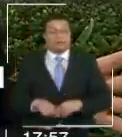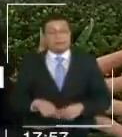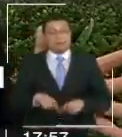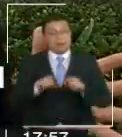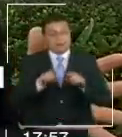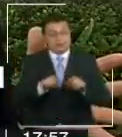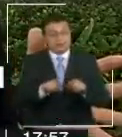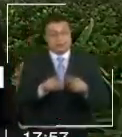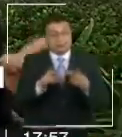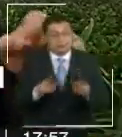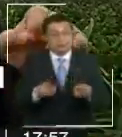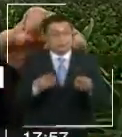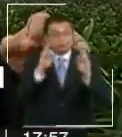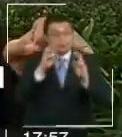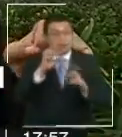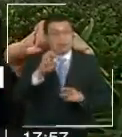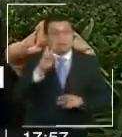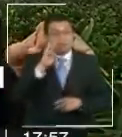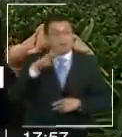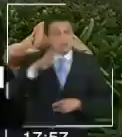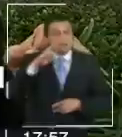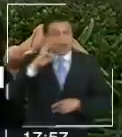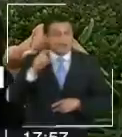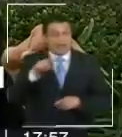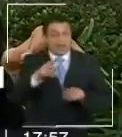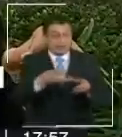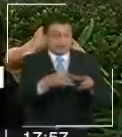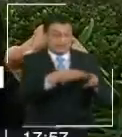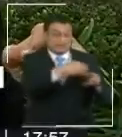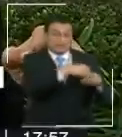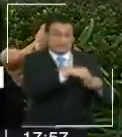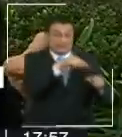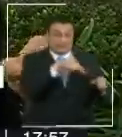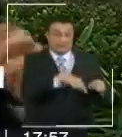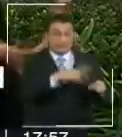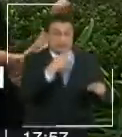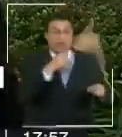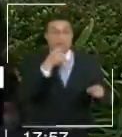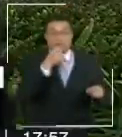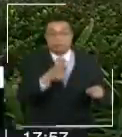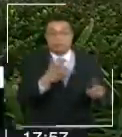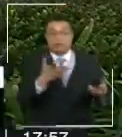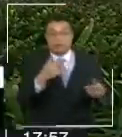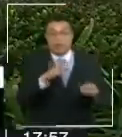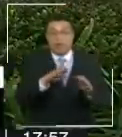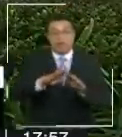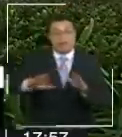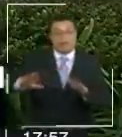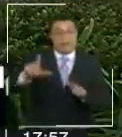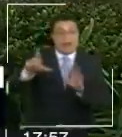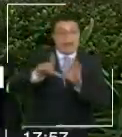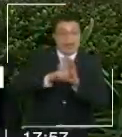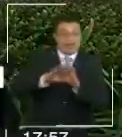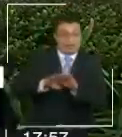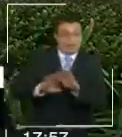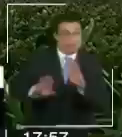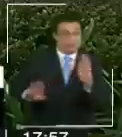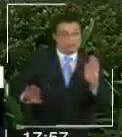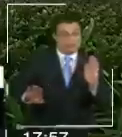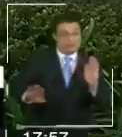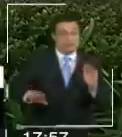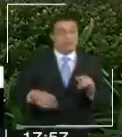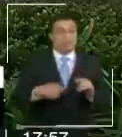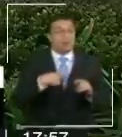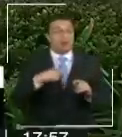hacemos primarias convencionales, o sea, lo que estamos usando es un eufemismo, al margen de la ley,